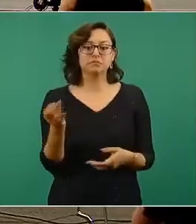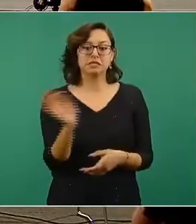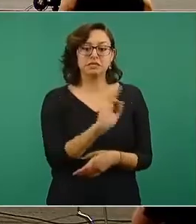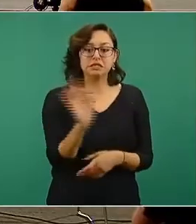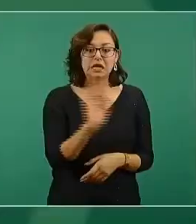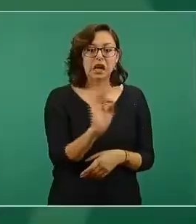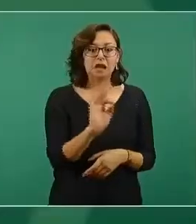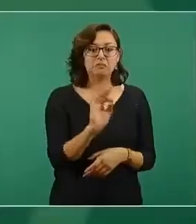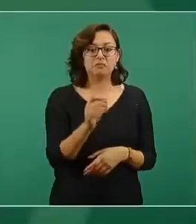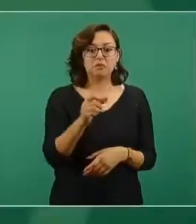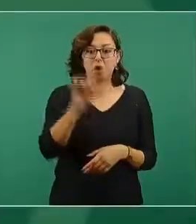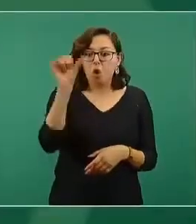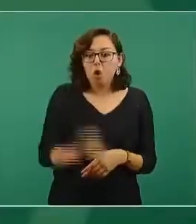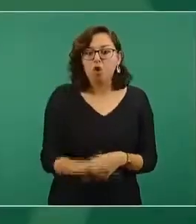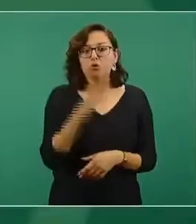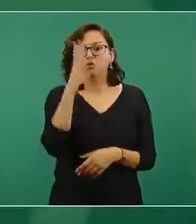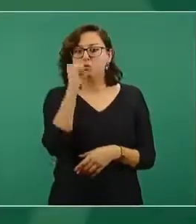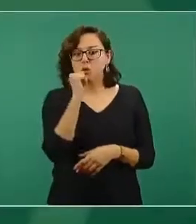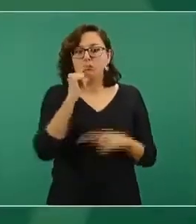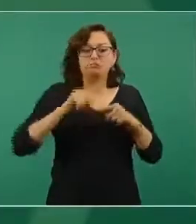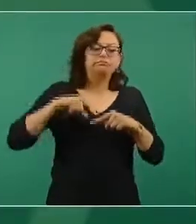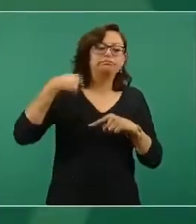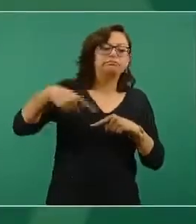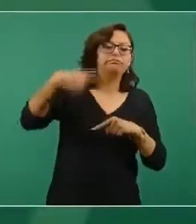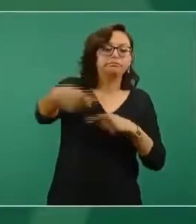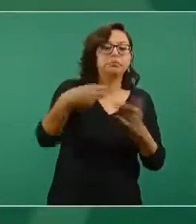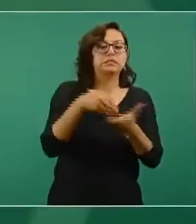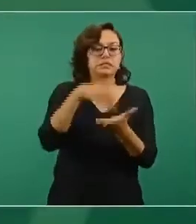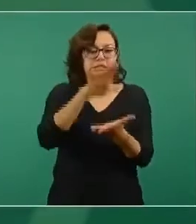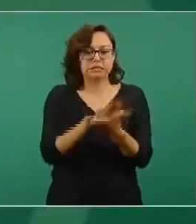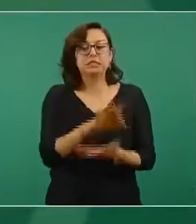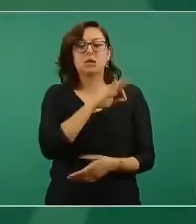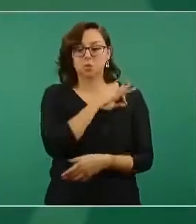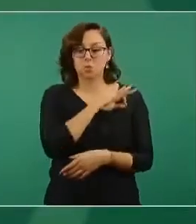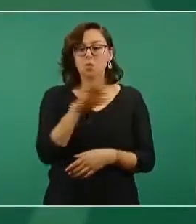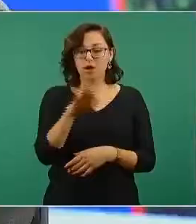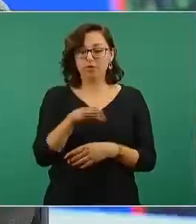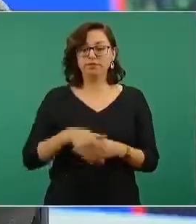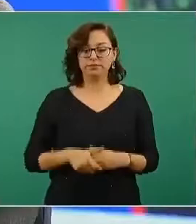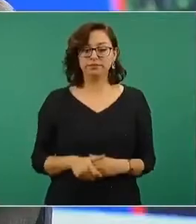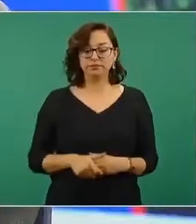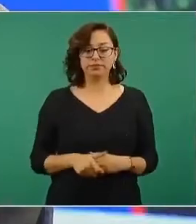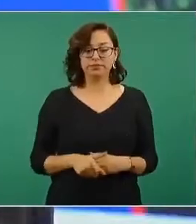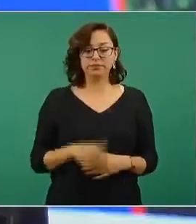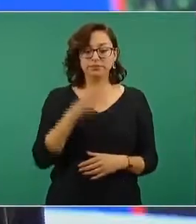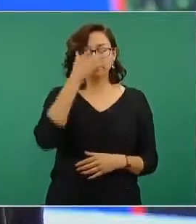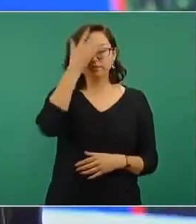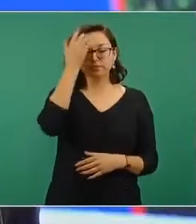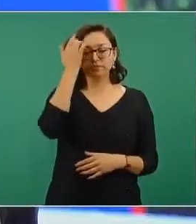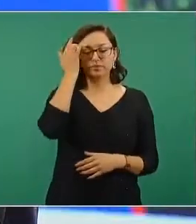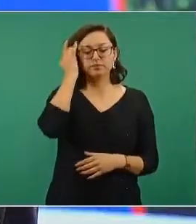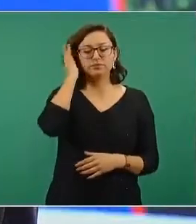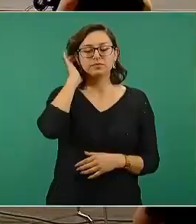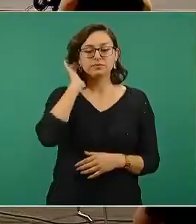puede programar. Y eso es importante que la gente lo considere, ¿no? No es